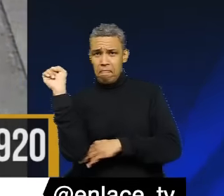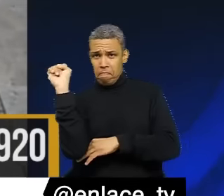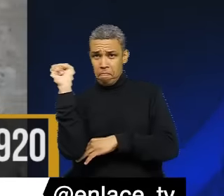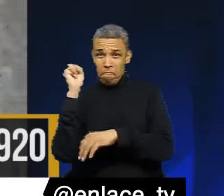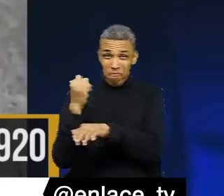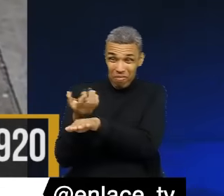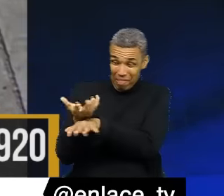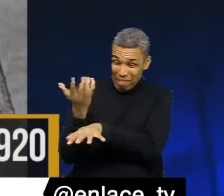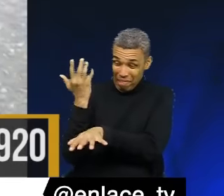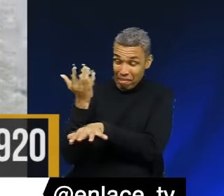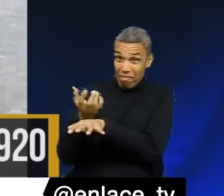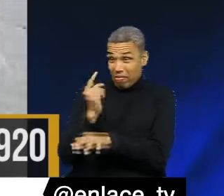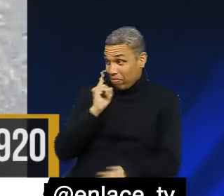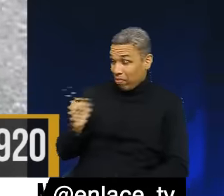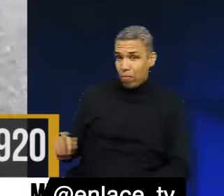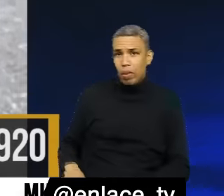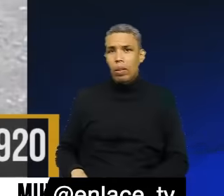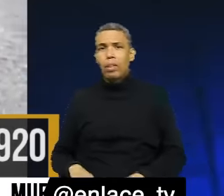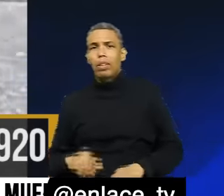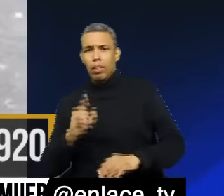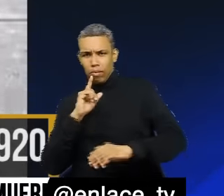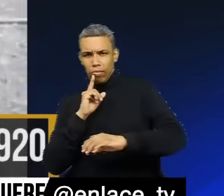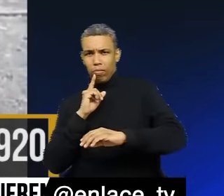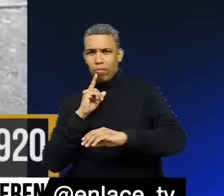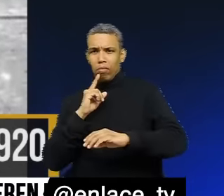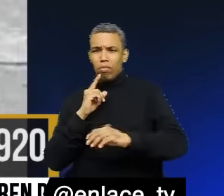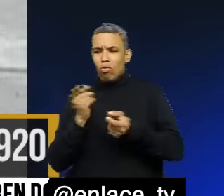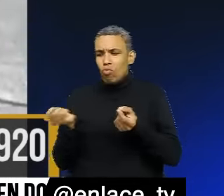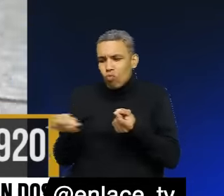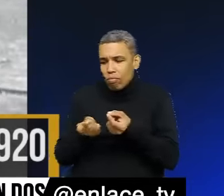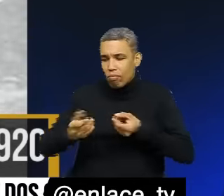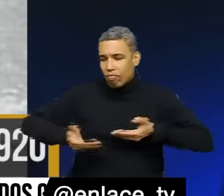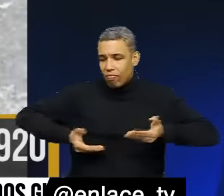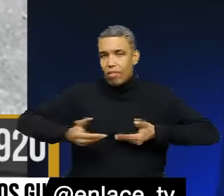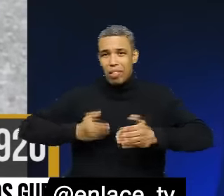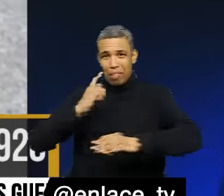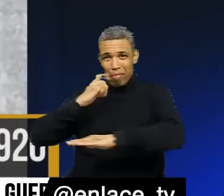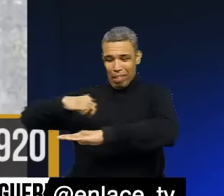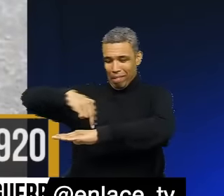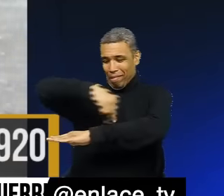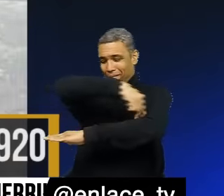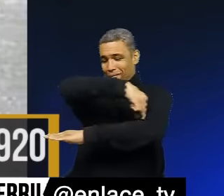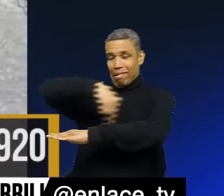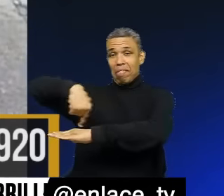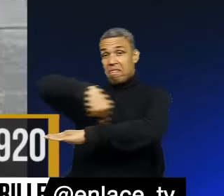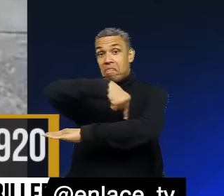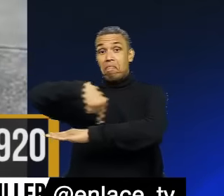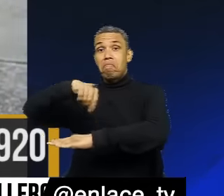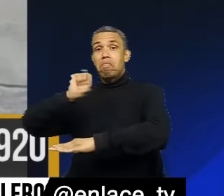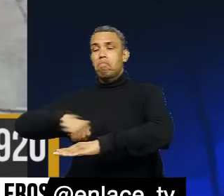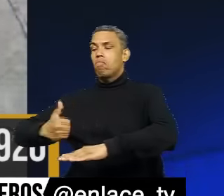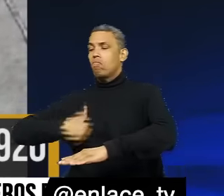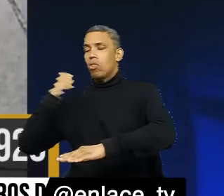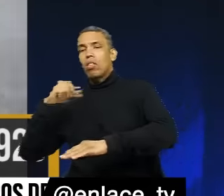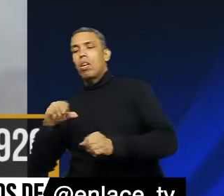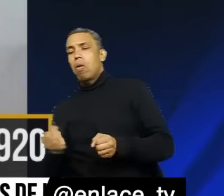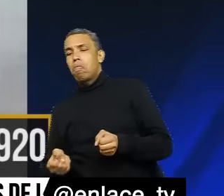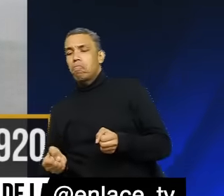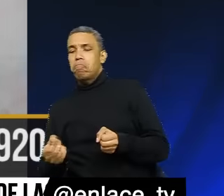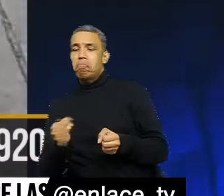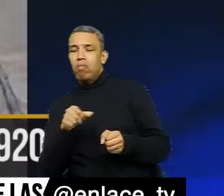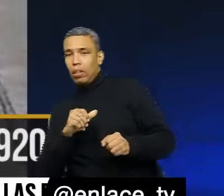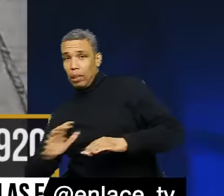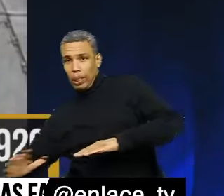una tienda e impide el paso normal de motos u otros carros porque ocupa prácticamente, según él, la mitad de la vía y obstruye